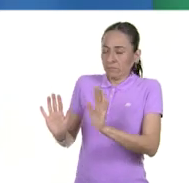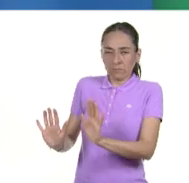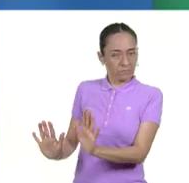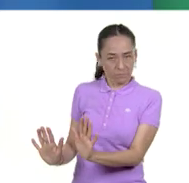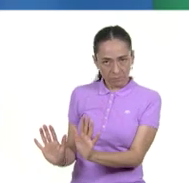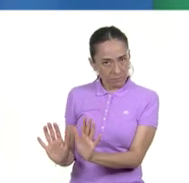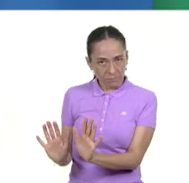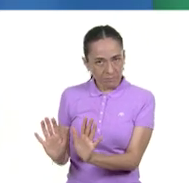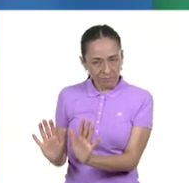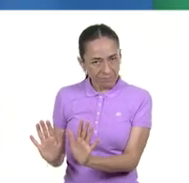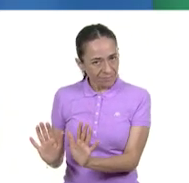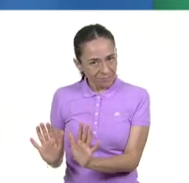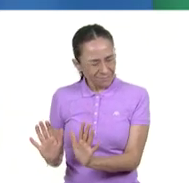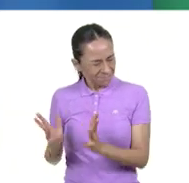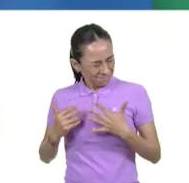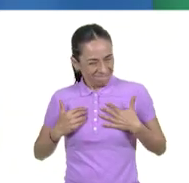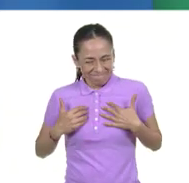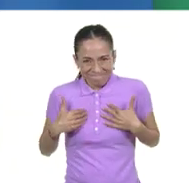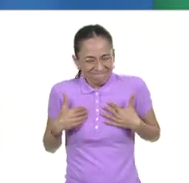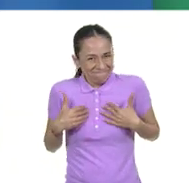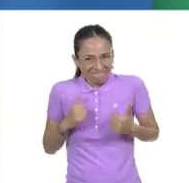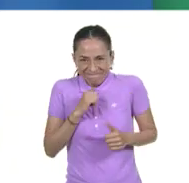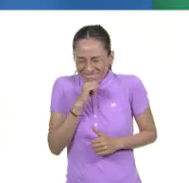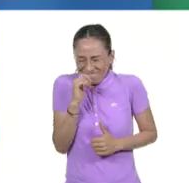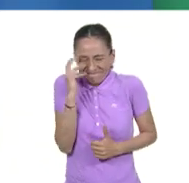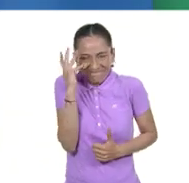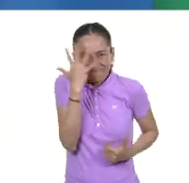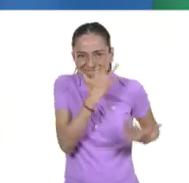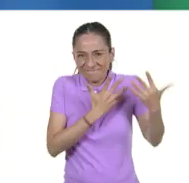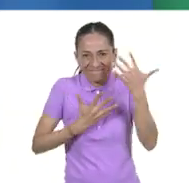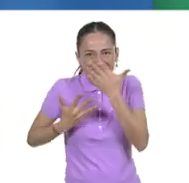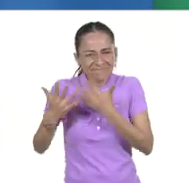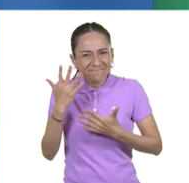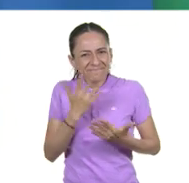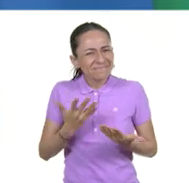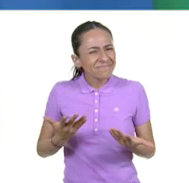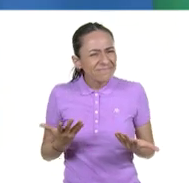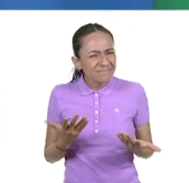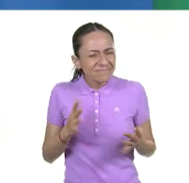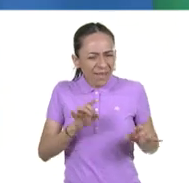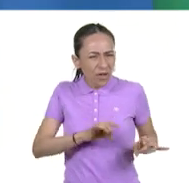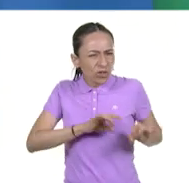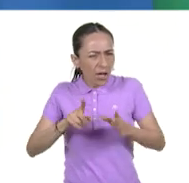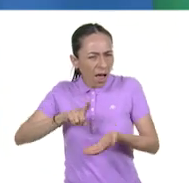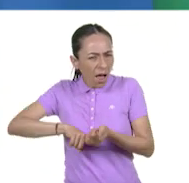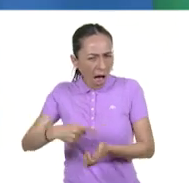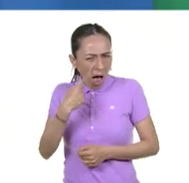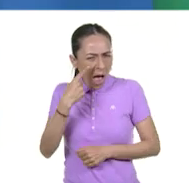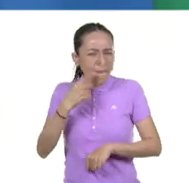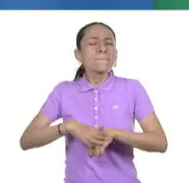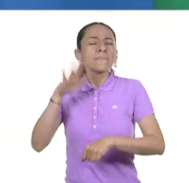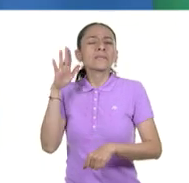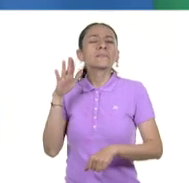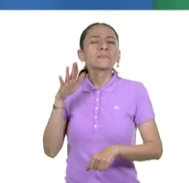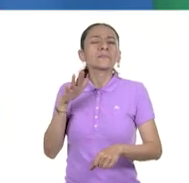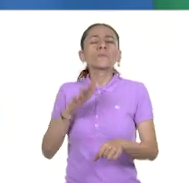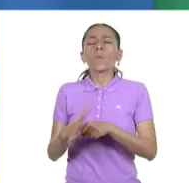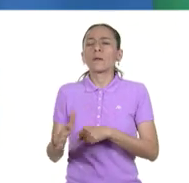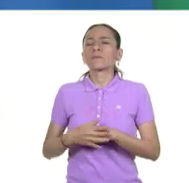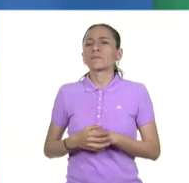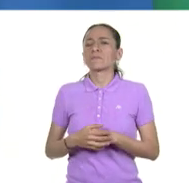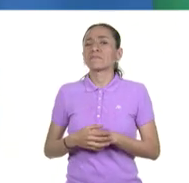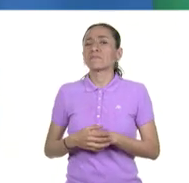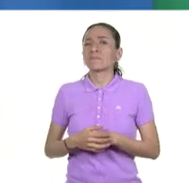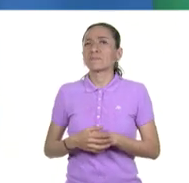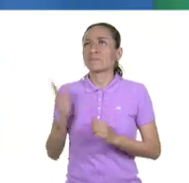tantito. Un momentito, que ya no estoy entendiendo. ¿Qué predomina en Oceanía entonces? ¿Los emigrantes o